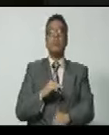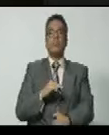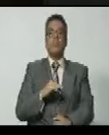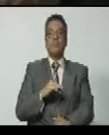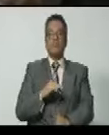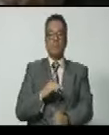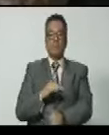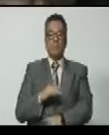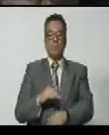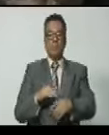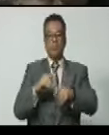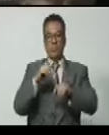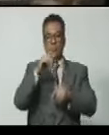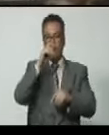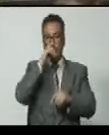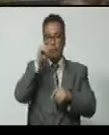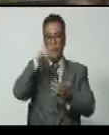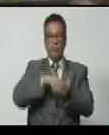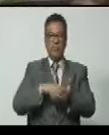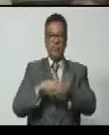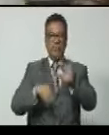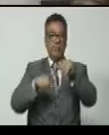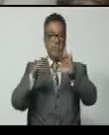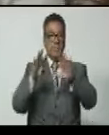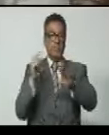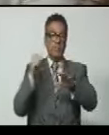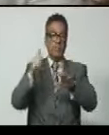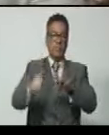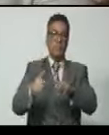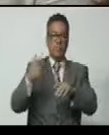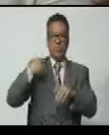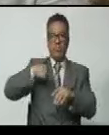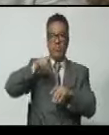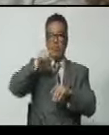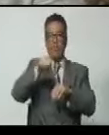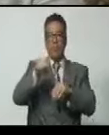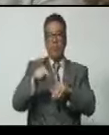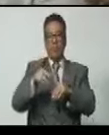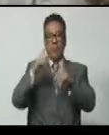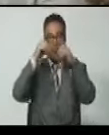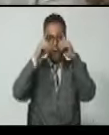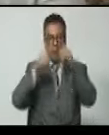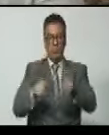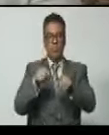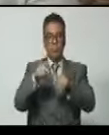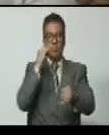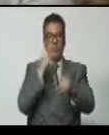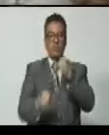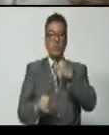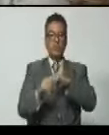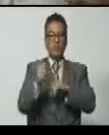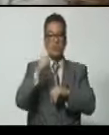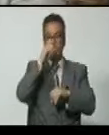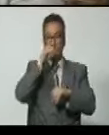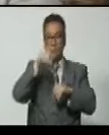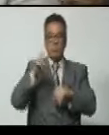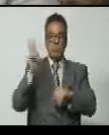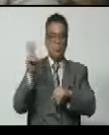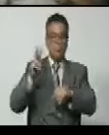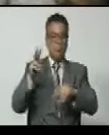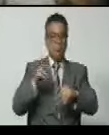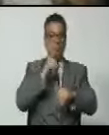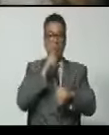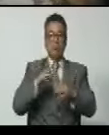en el siglo XIX. La afectación que ha tenido este decreto en los últimos 10 años en nuestro país ha sido